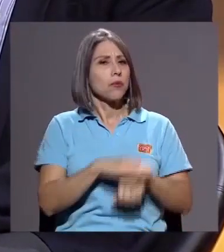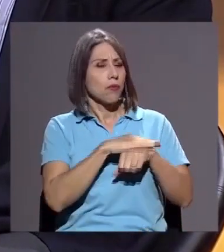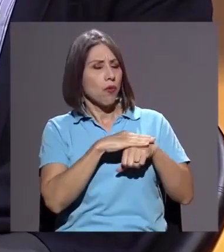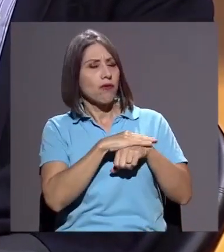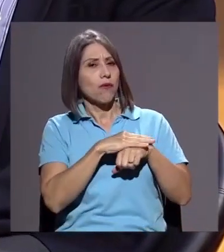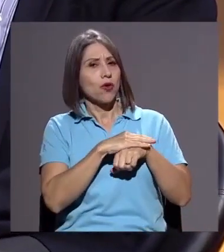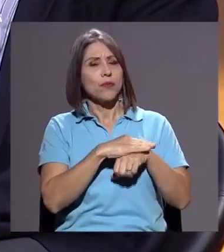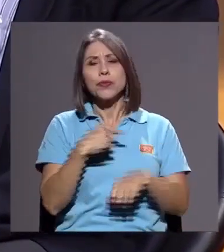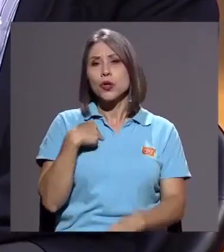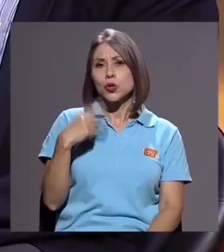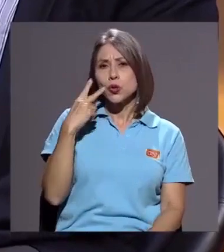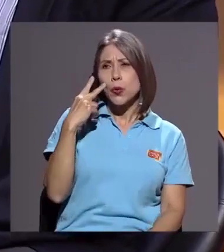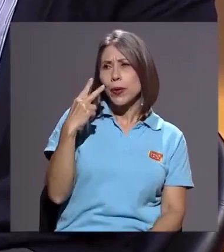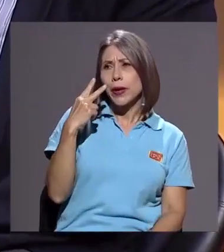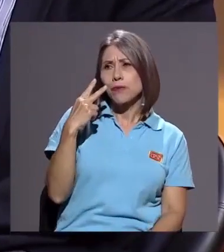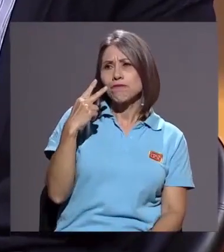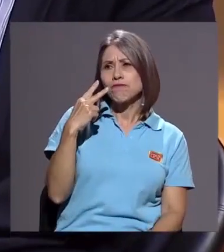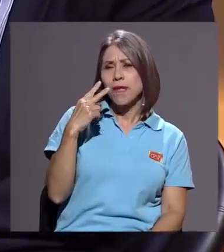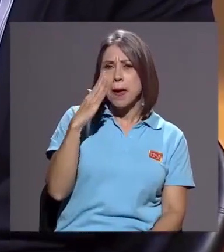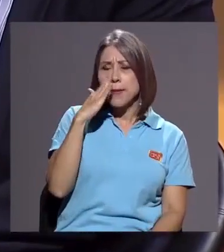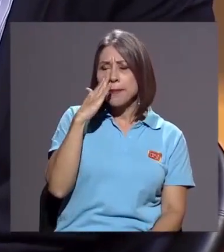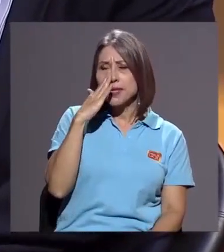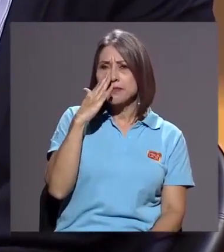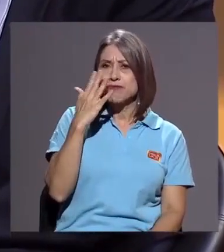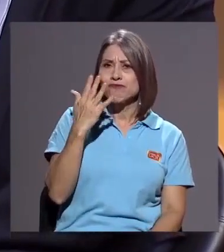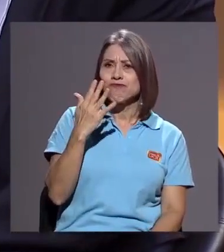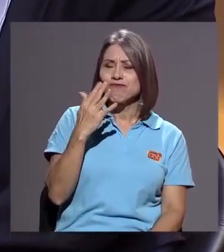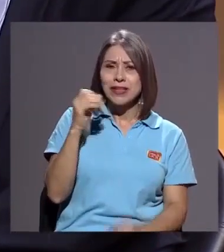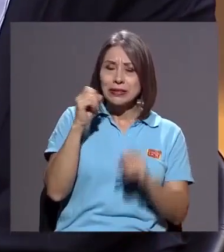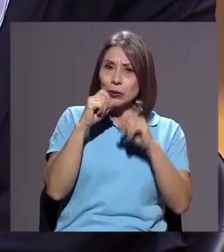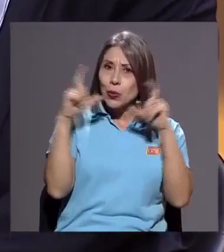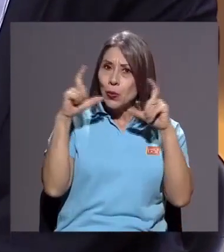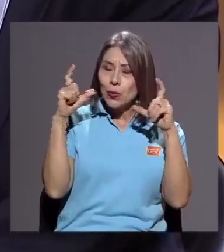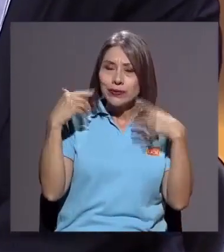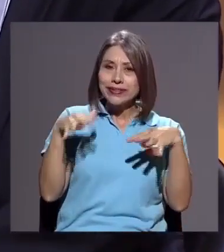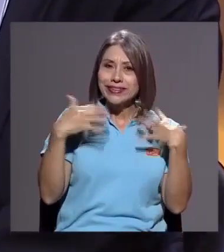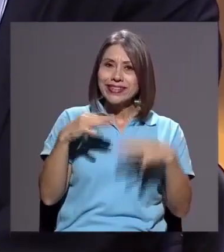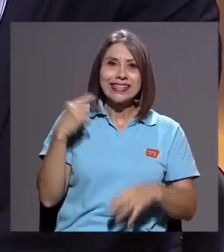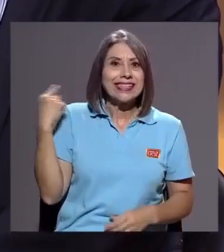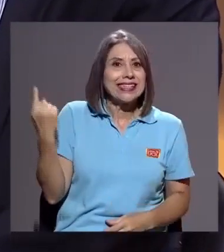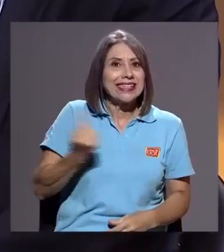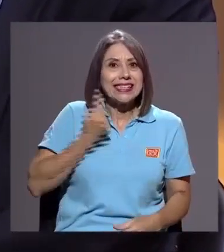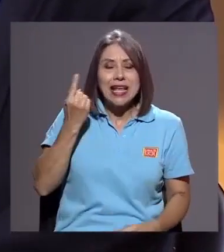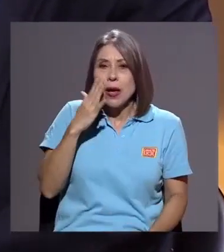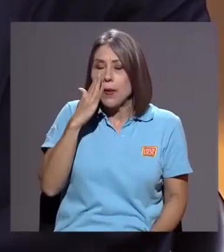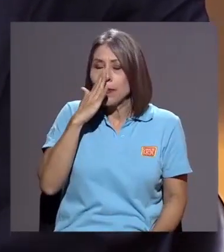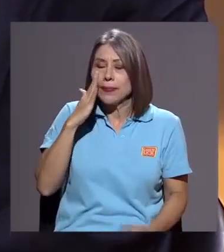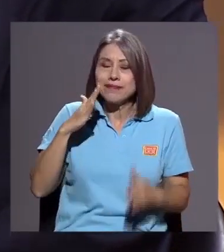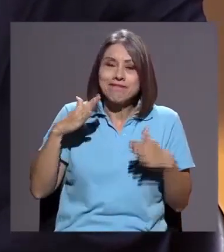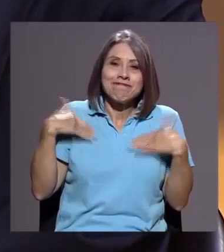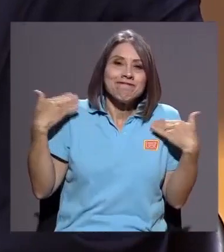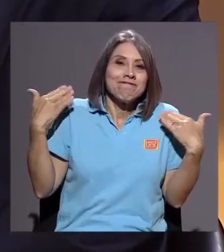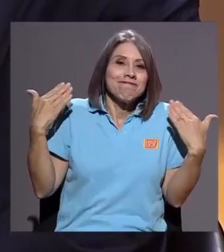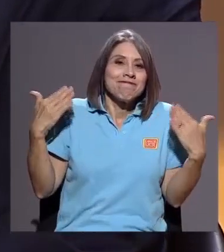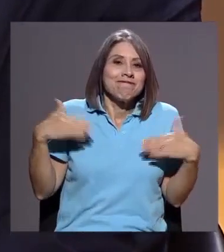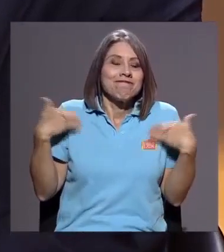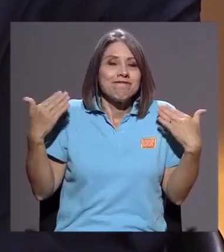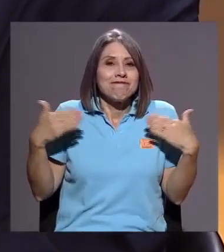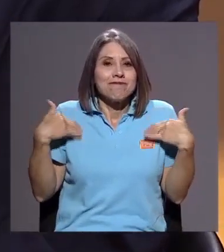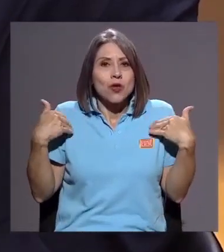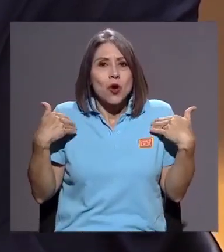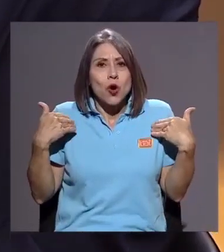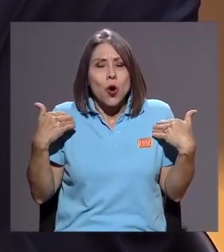Yo veo a mami, era impresionante porque siempre contenta y manejando un equilibrio